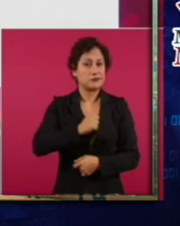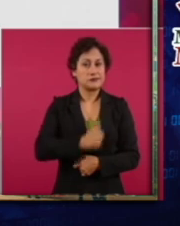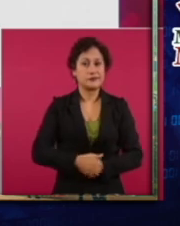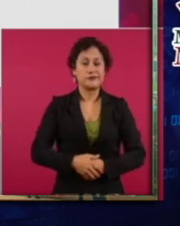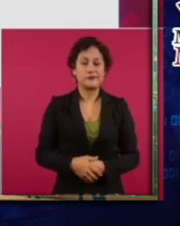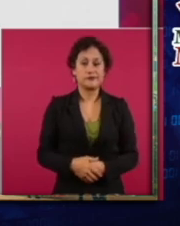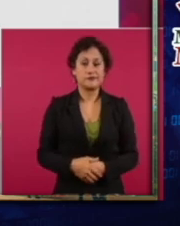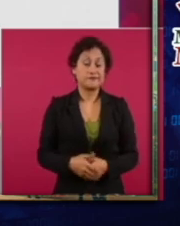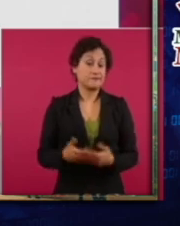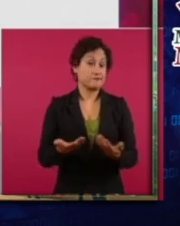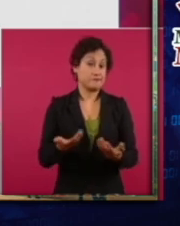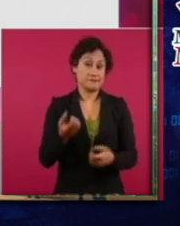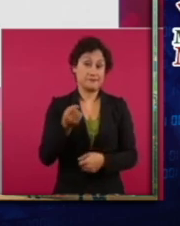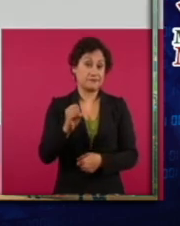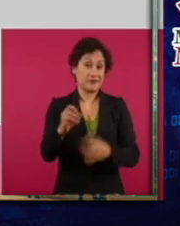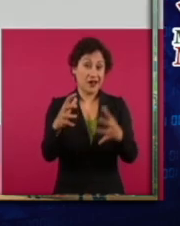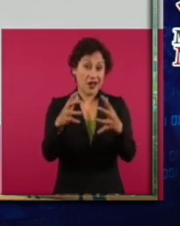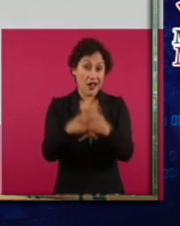con la guerra.